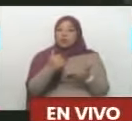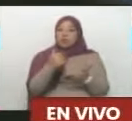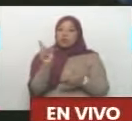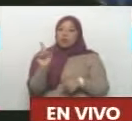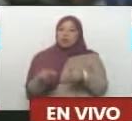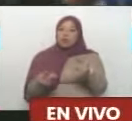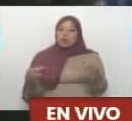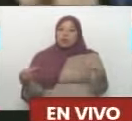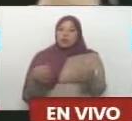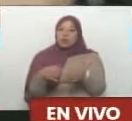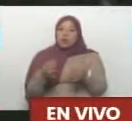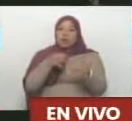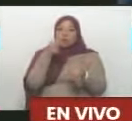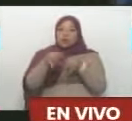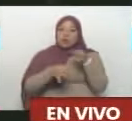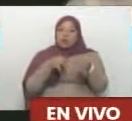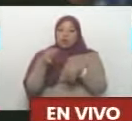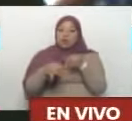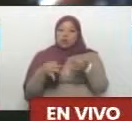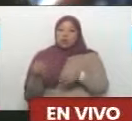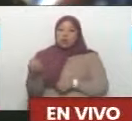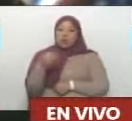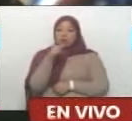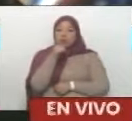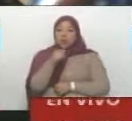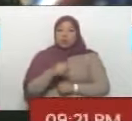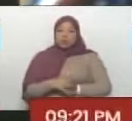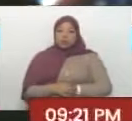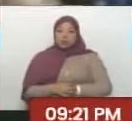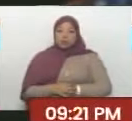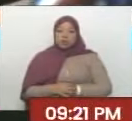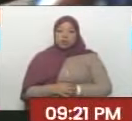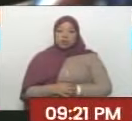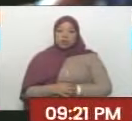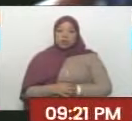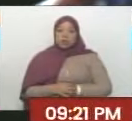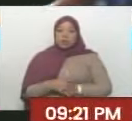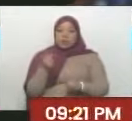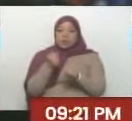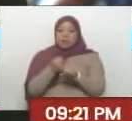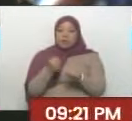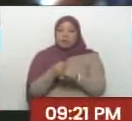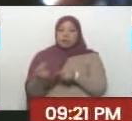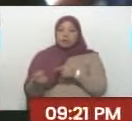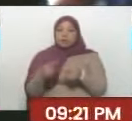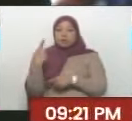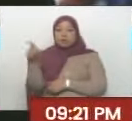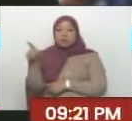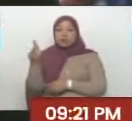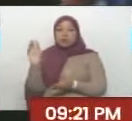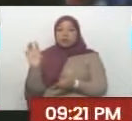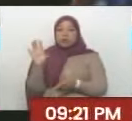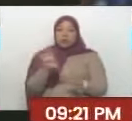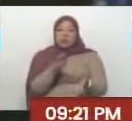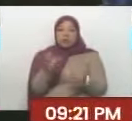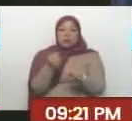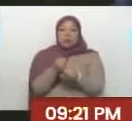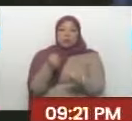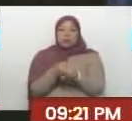para una reunión y explicarnos más ampliamente eso. Aquí tenemos a los bandos y parranda de los Santos Inocentes de